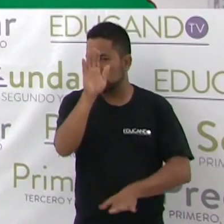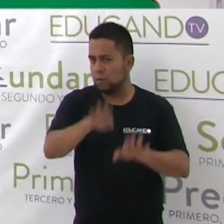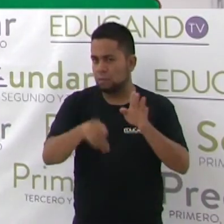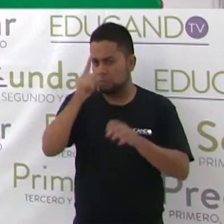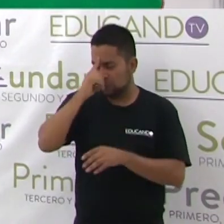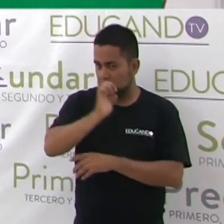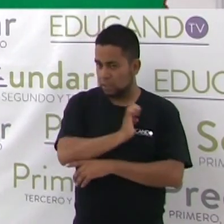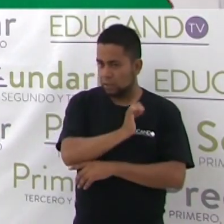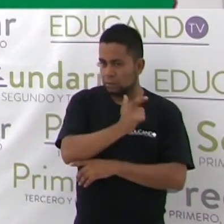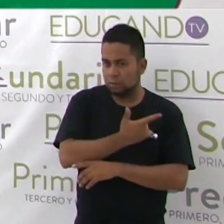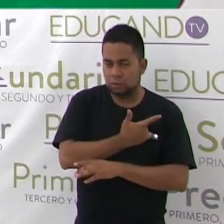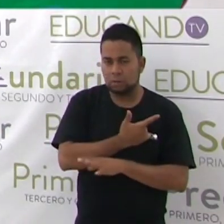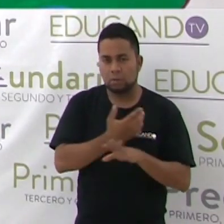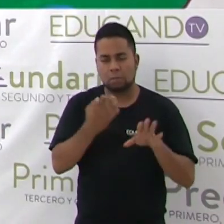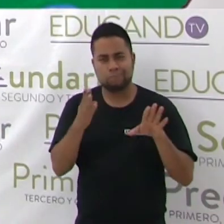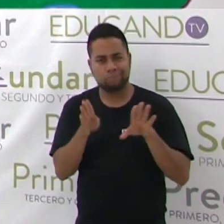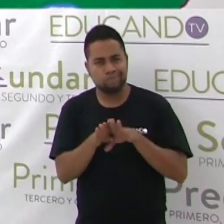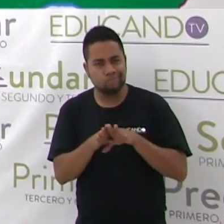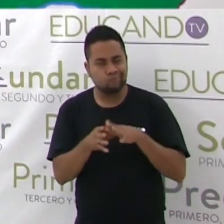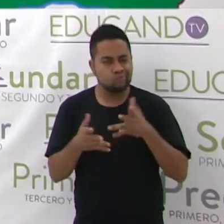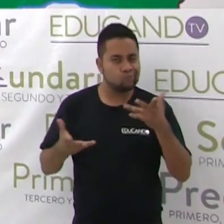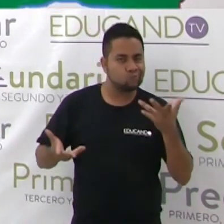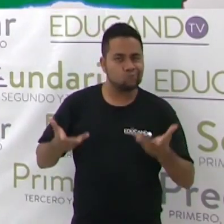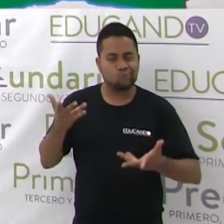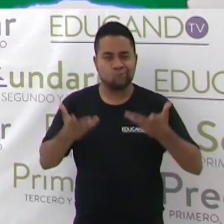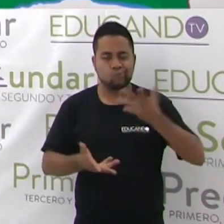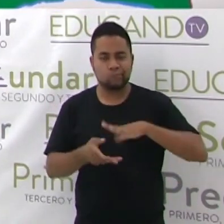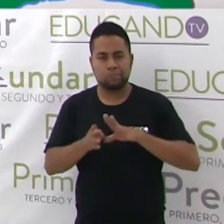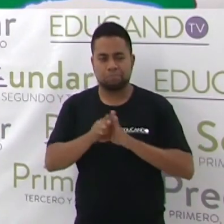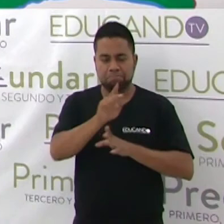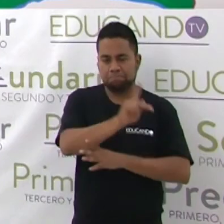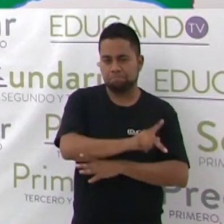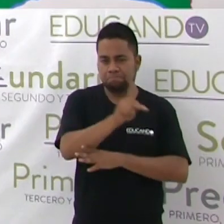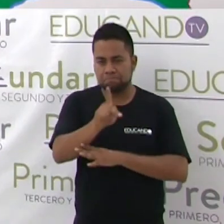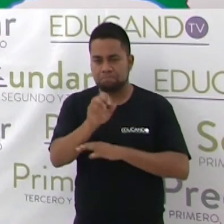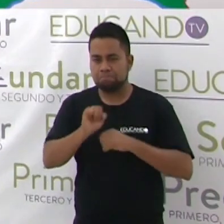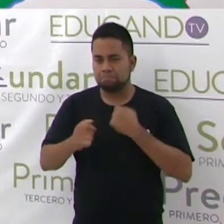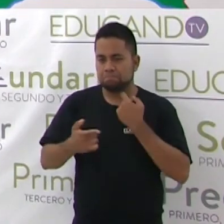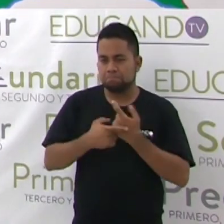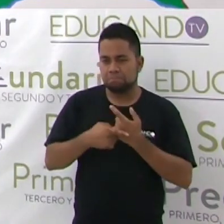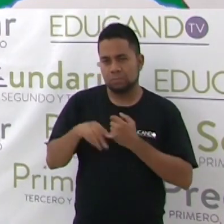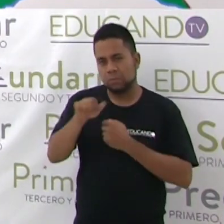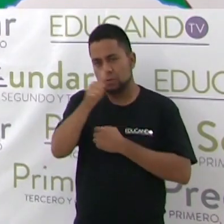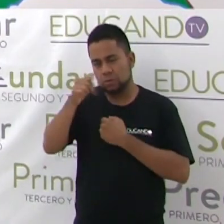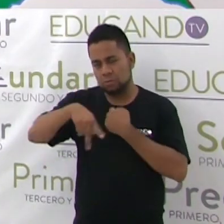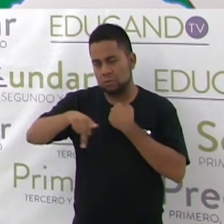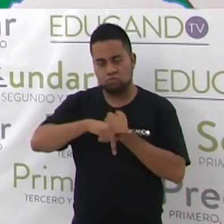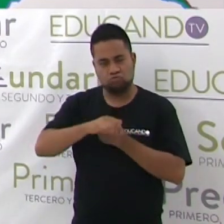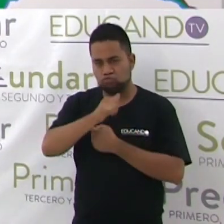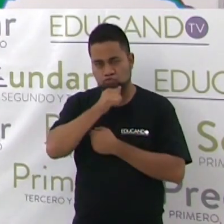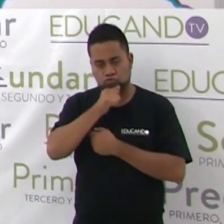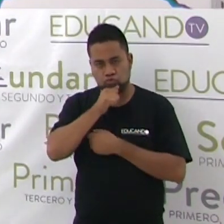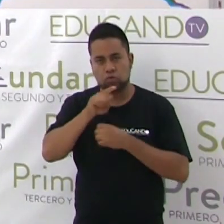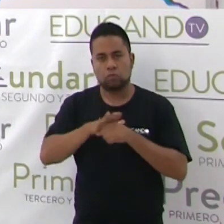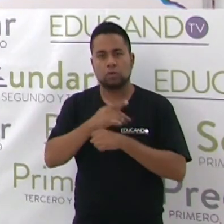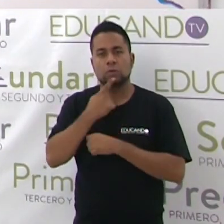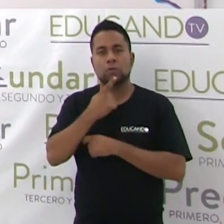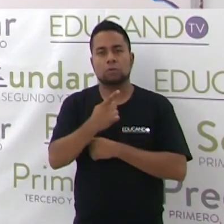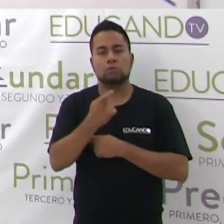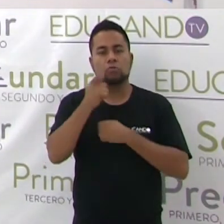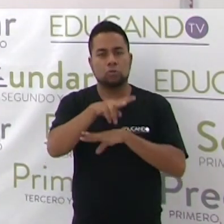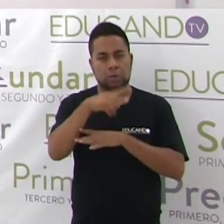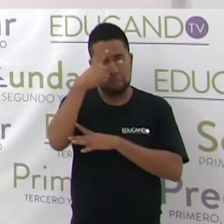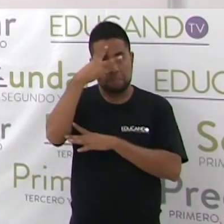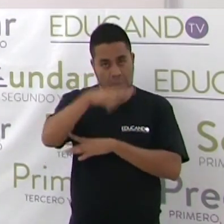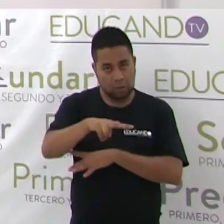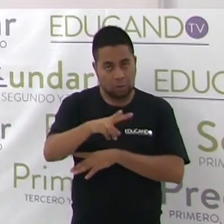el español no son tan parecidas o conocidas en otros países, porque estamos hablando de